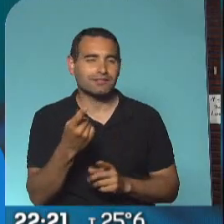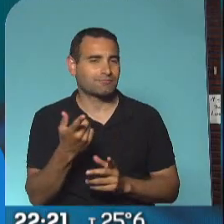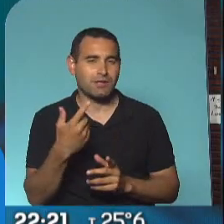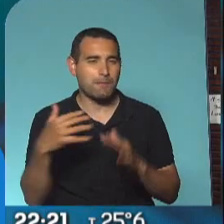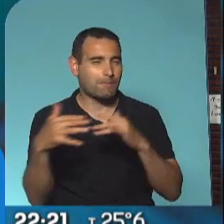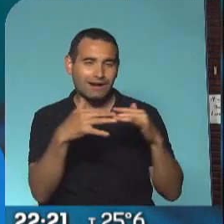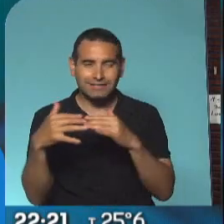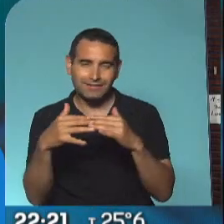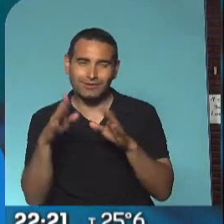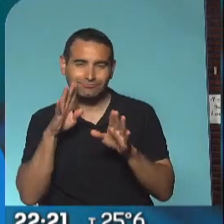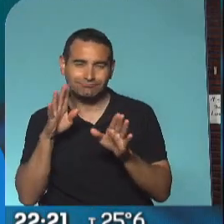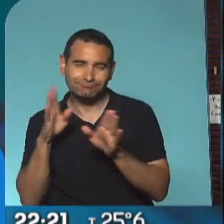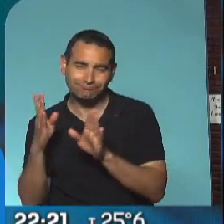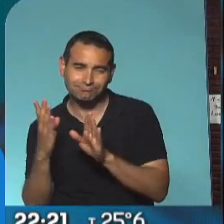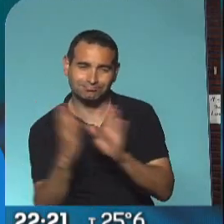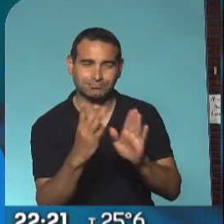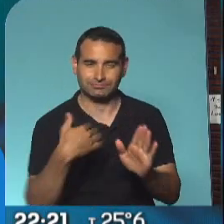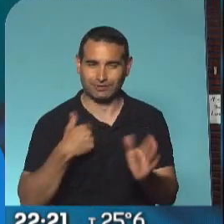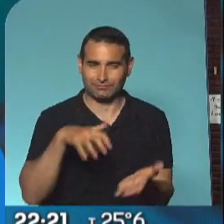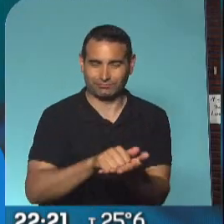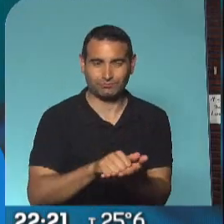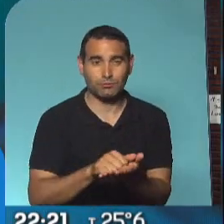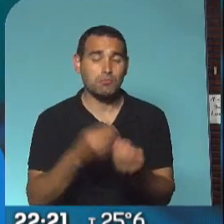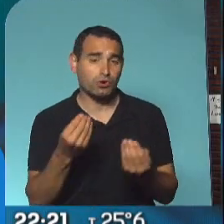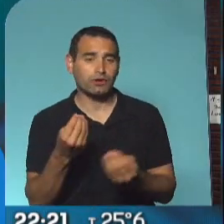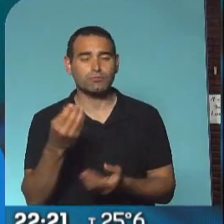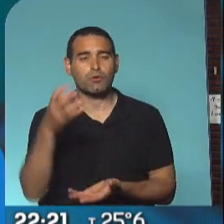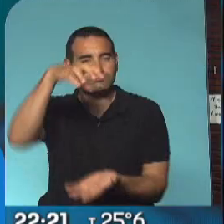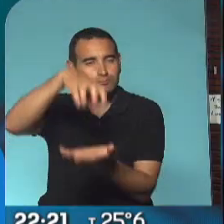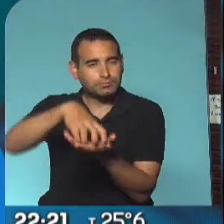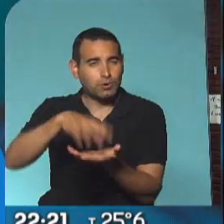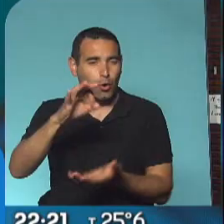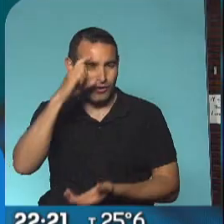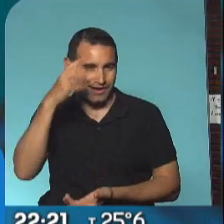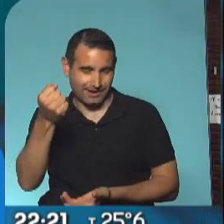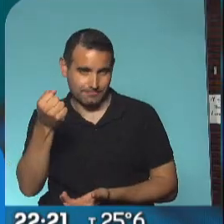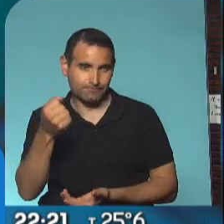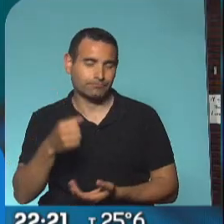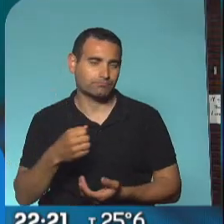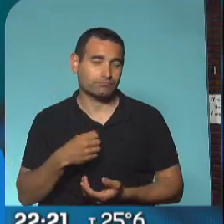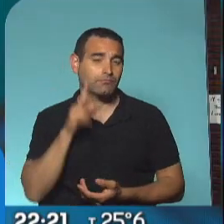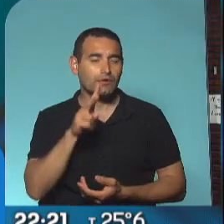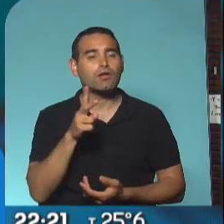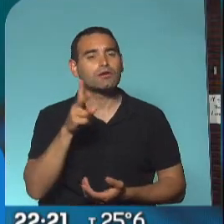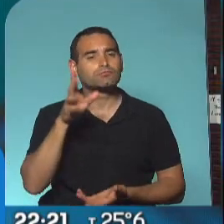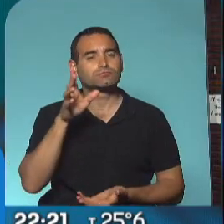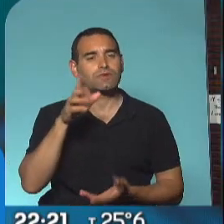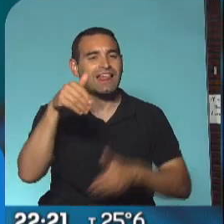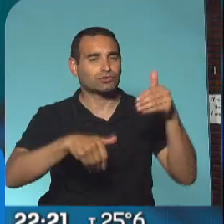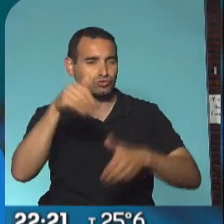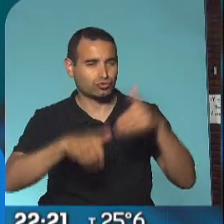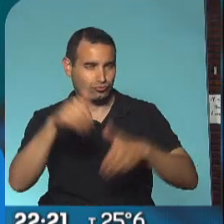el partido hacia el golpe de Estado. ¿Y por qué lo digo? Porque un organismo uno tiene que saber que una observación